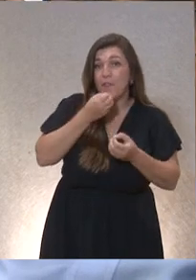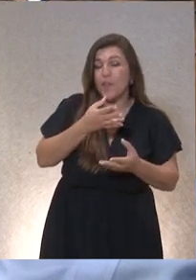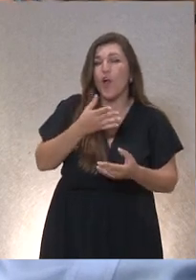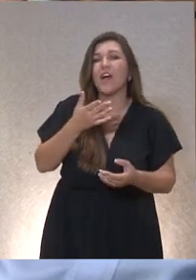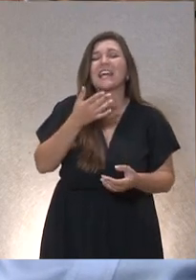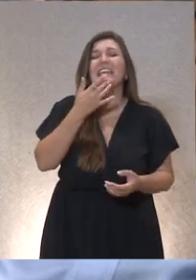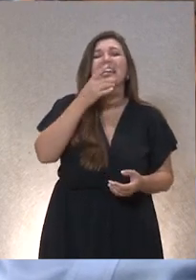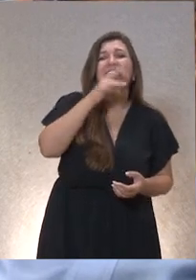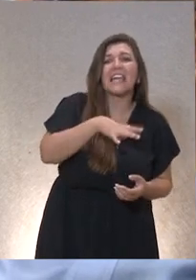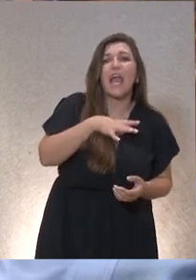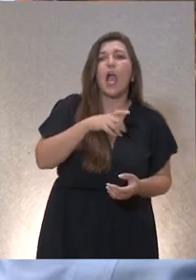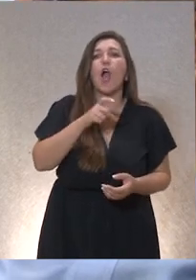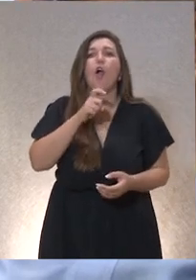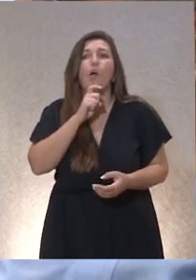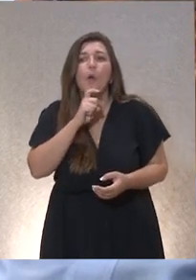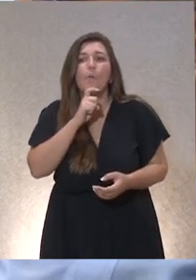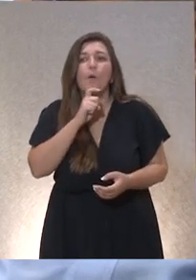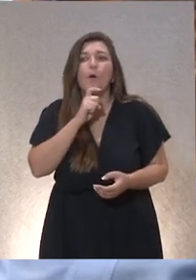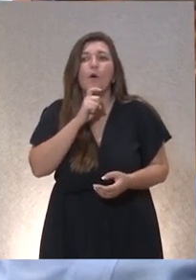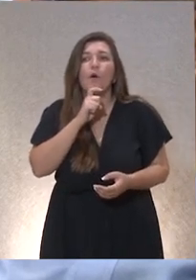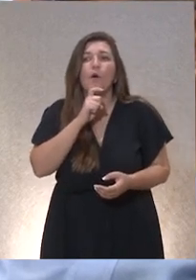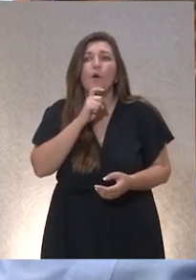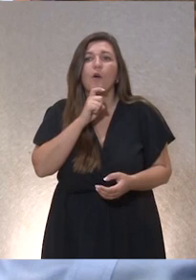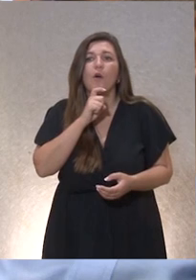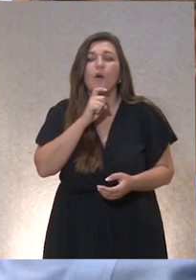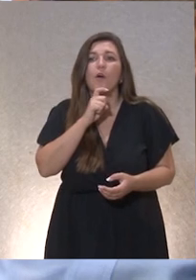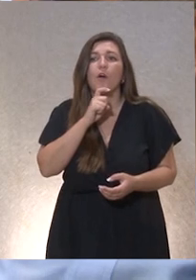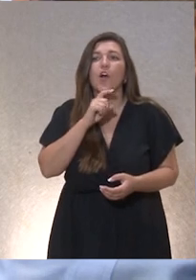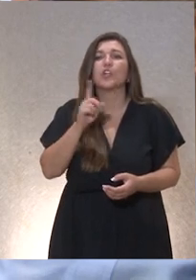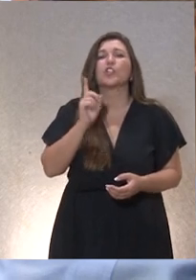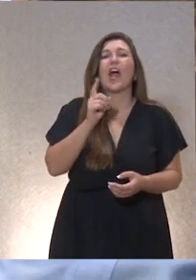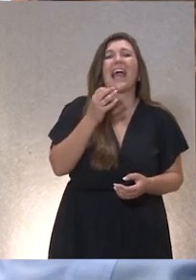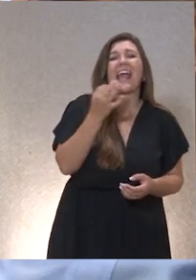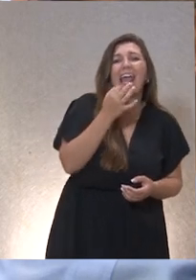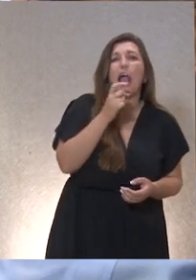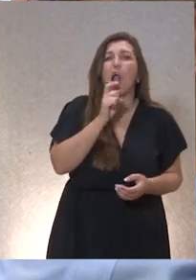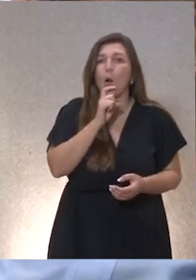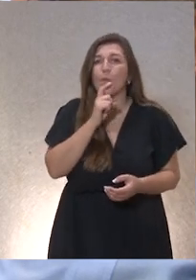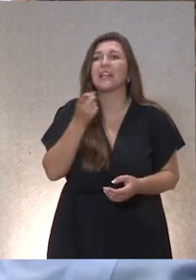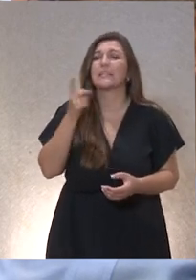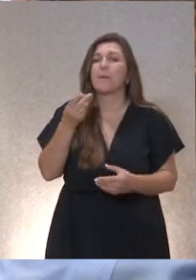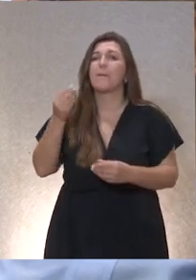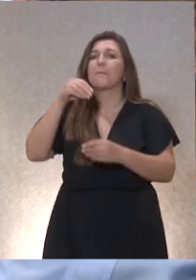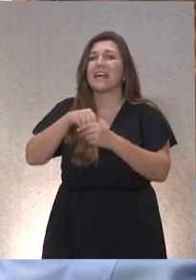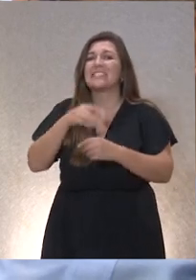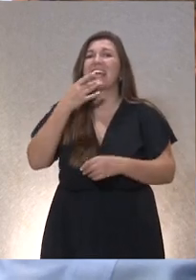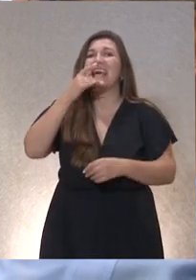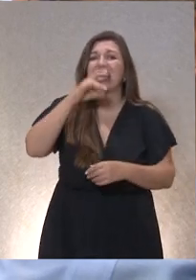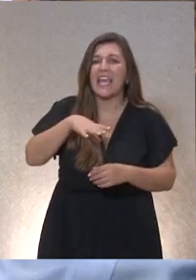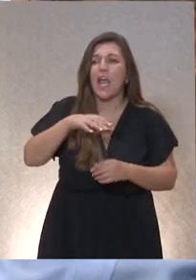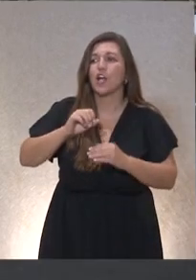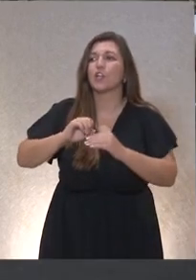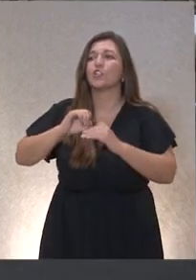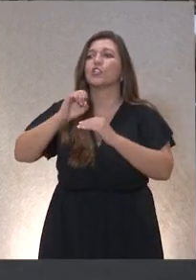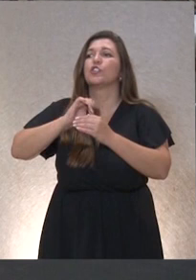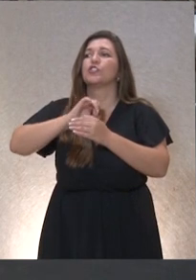y el Cómo sino también eh o sea no solo el qué y el Cómo sino también el quién y sobre quién y un quién